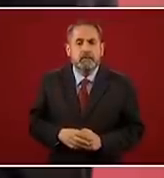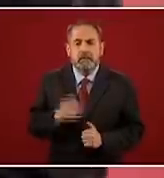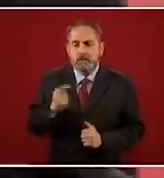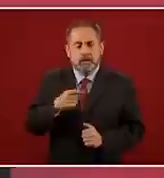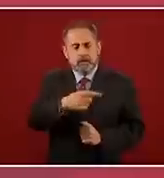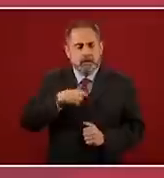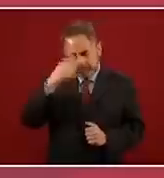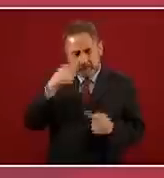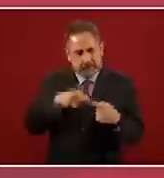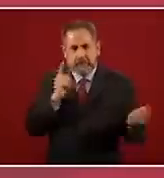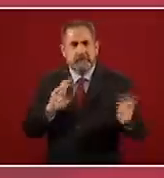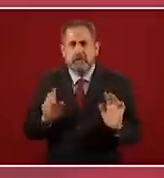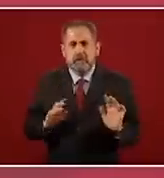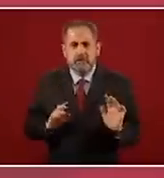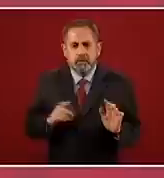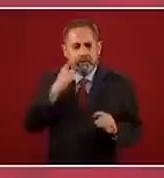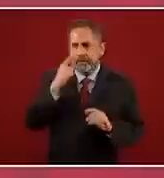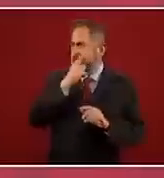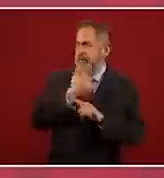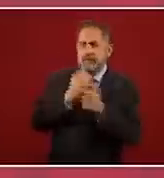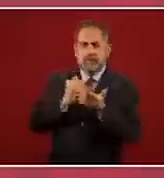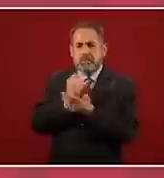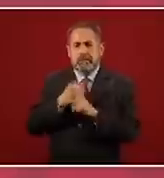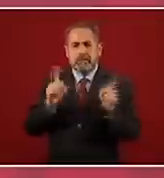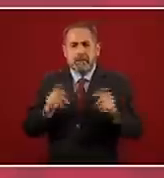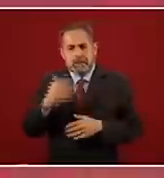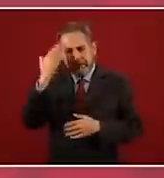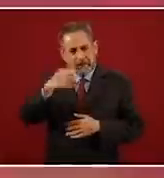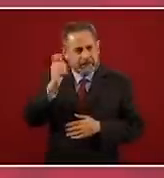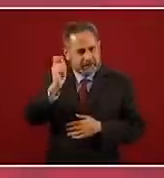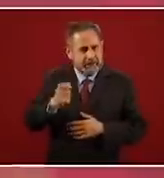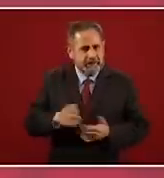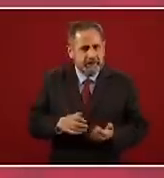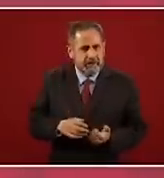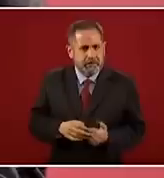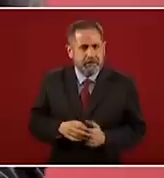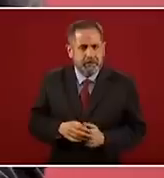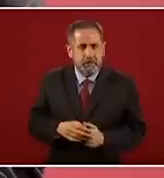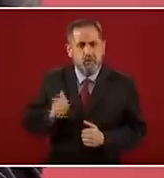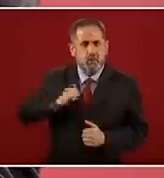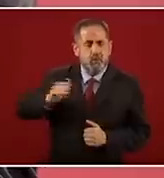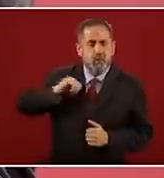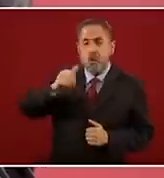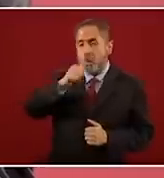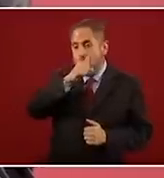podemos discrepar, esa es la democracia. ¿Saben ustedes que Juárez,